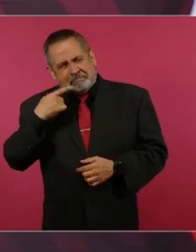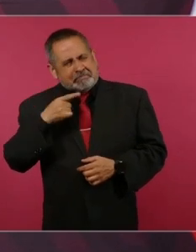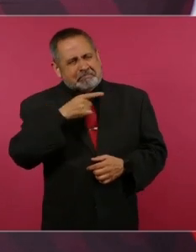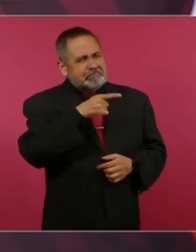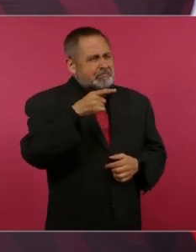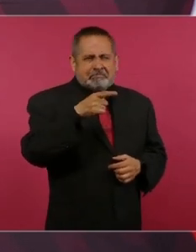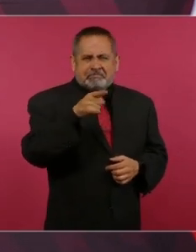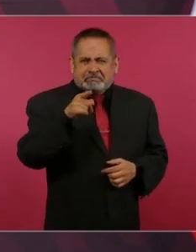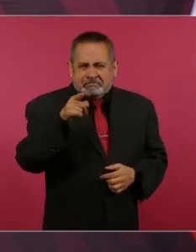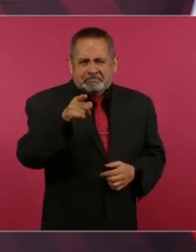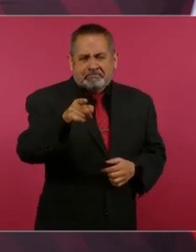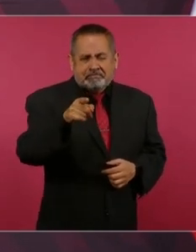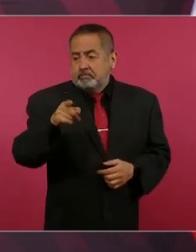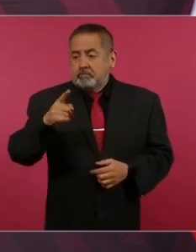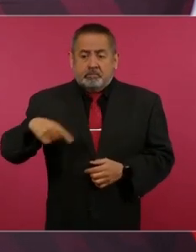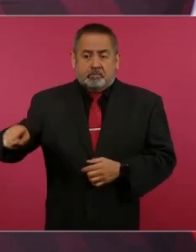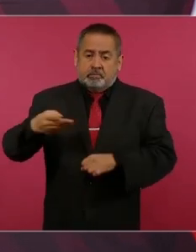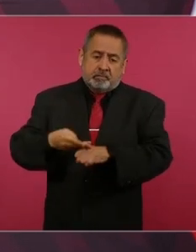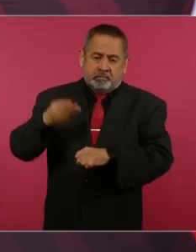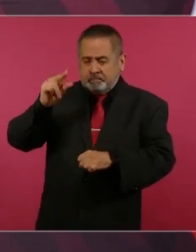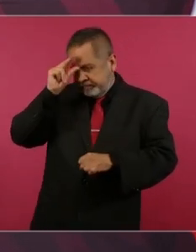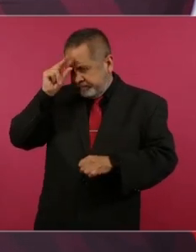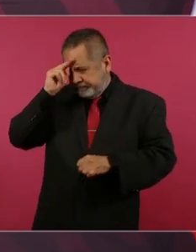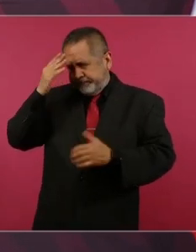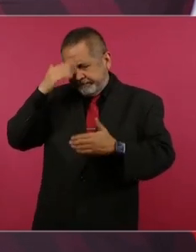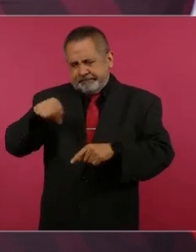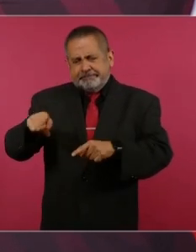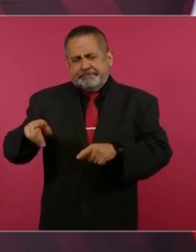y es muy inteligente.